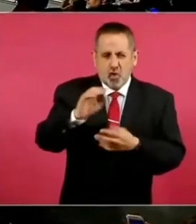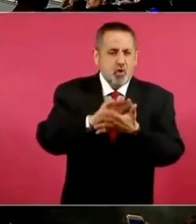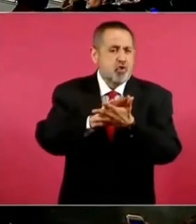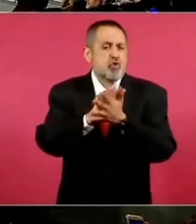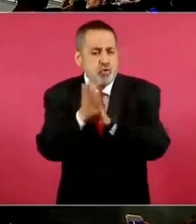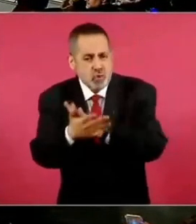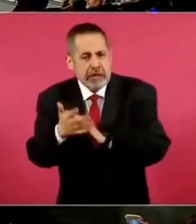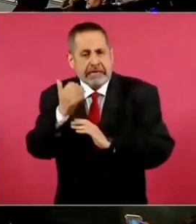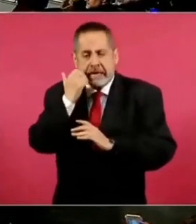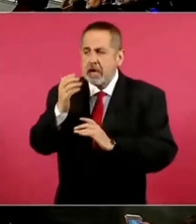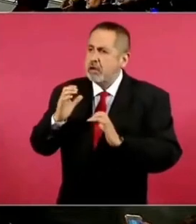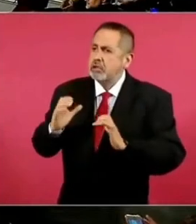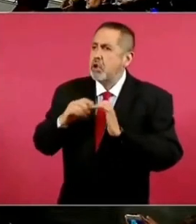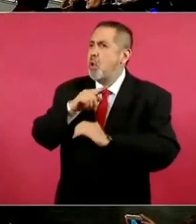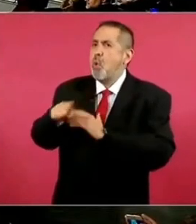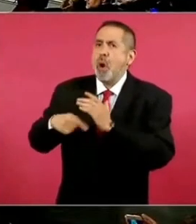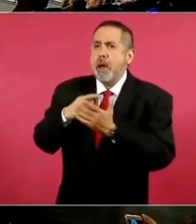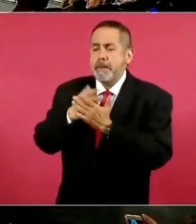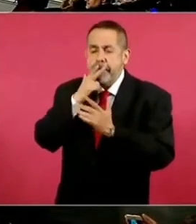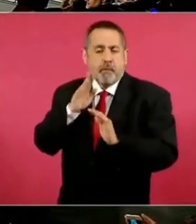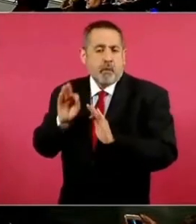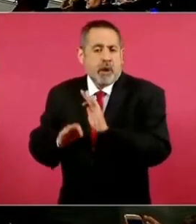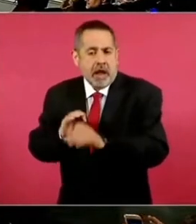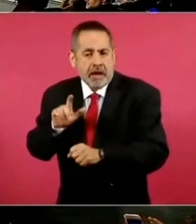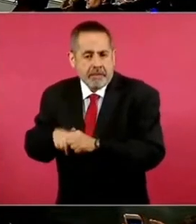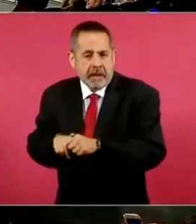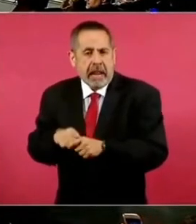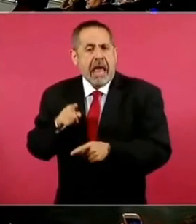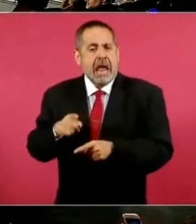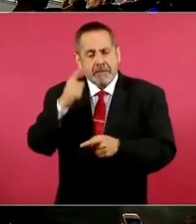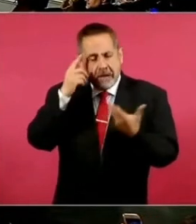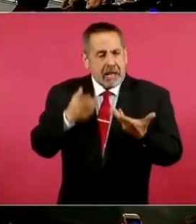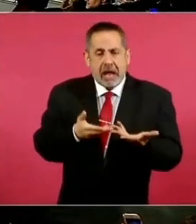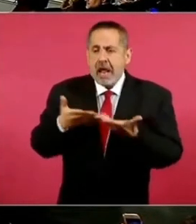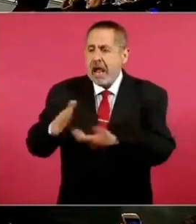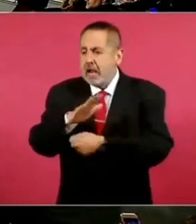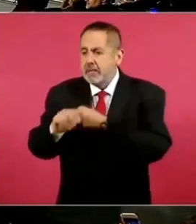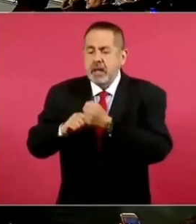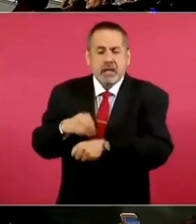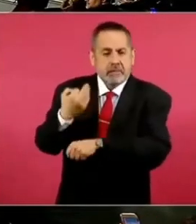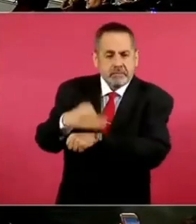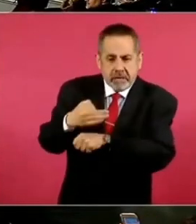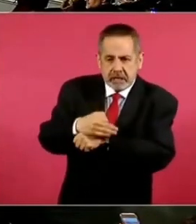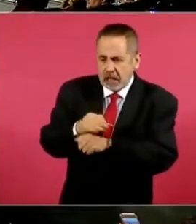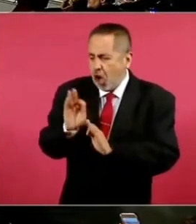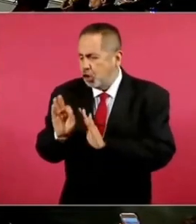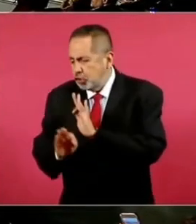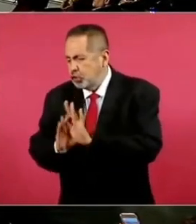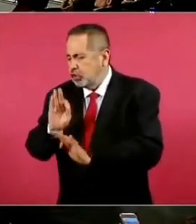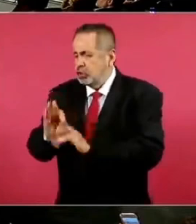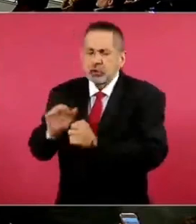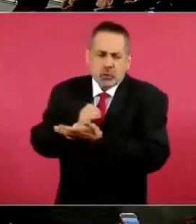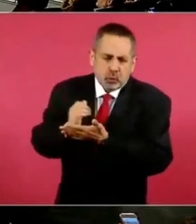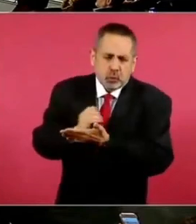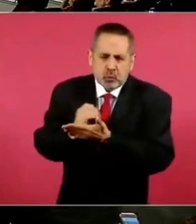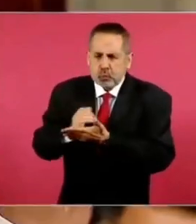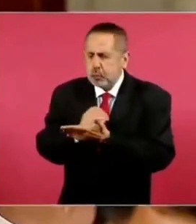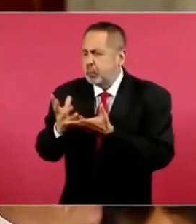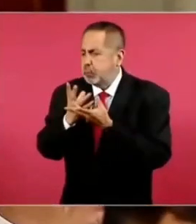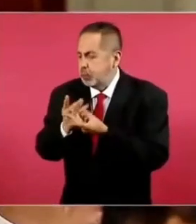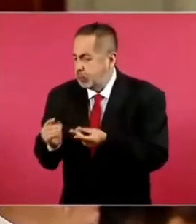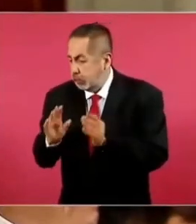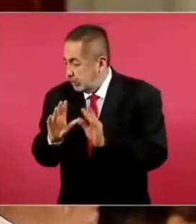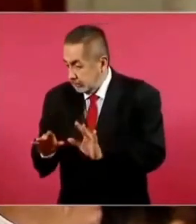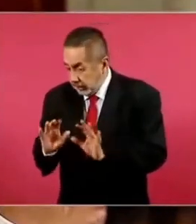pretende tendrían la función de ser sitios de acogida temporal en los que se puede rehabilitar a los animales y de ser necesario